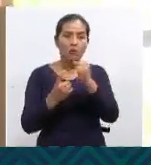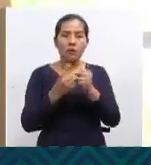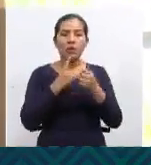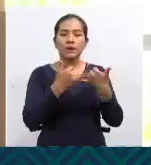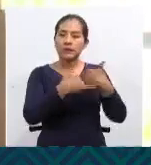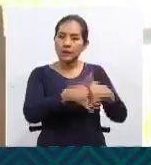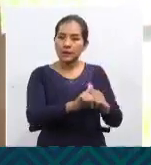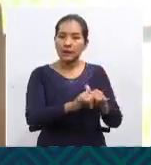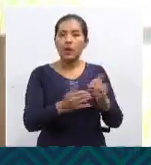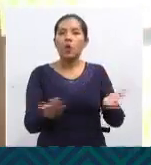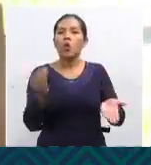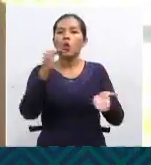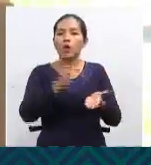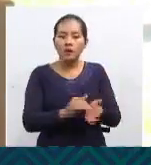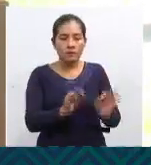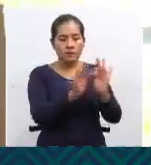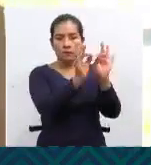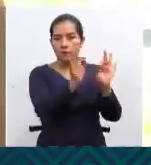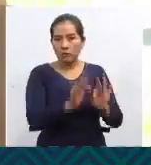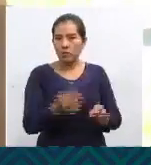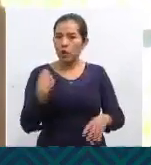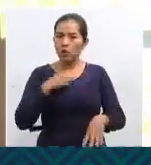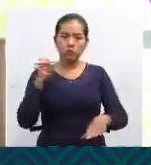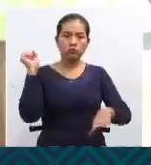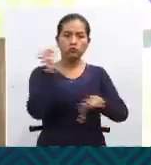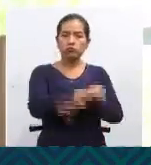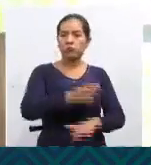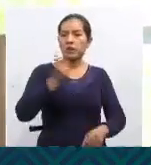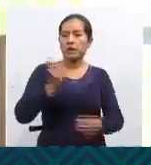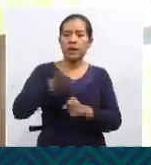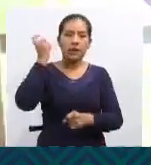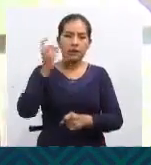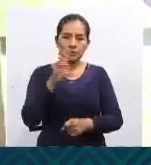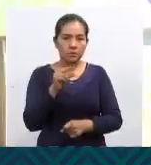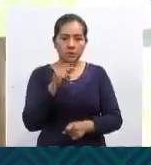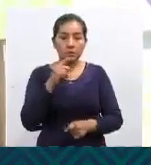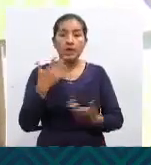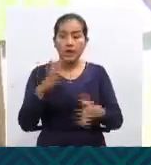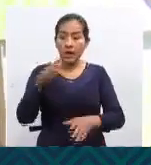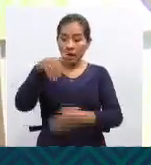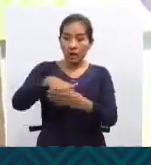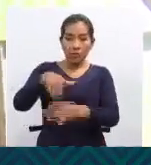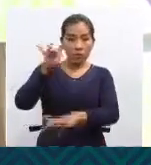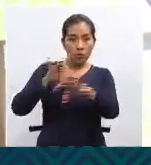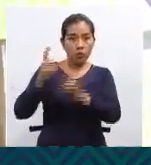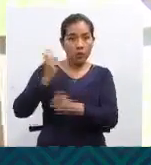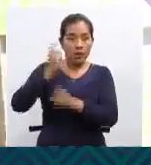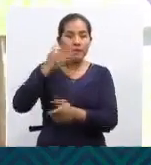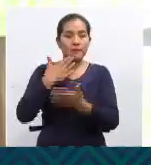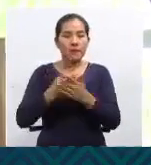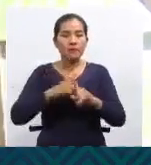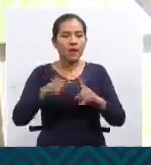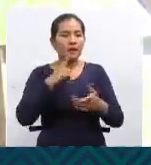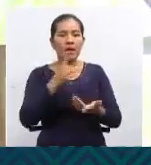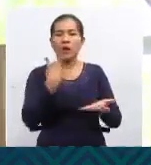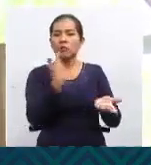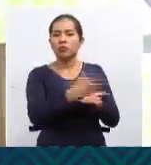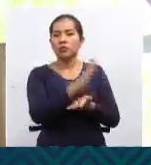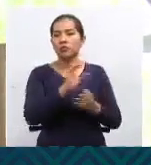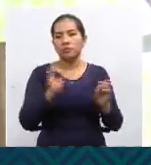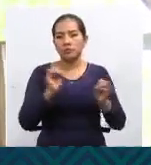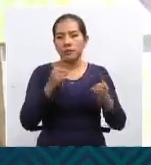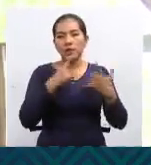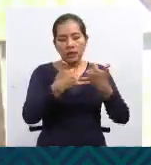derecha golpista no ha sido derrotada. Ganamos las elecciones, pero no hemos derrotado a la derecha golpista que todavía está ahí al